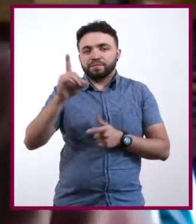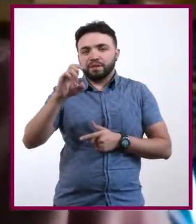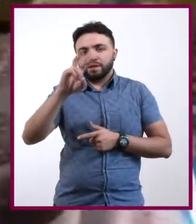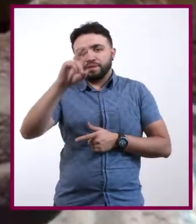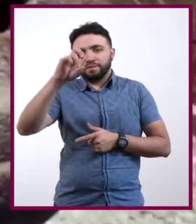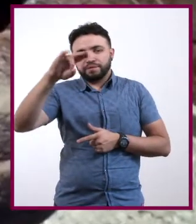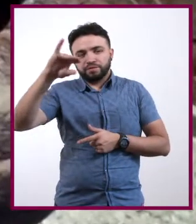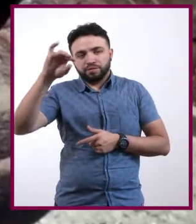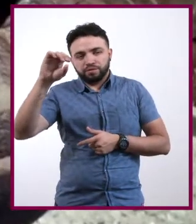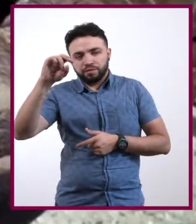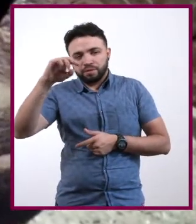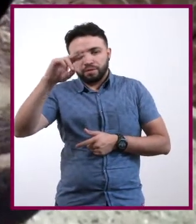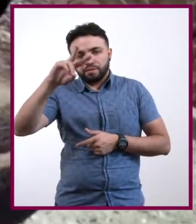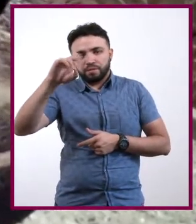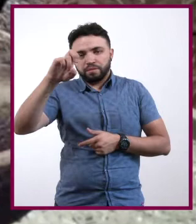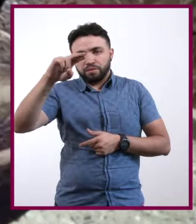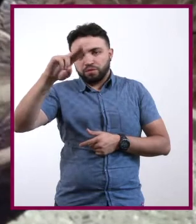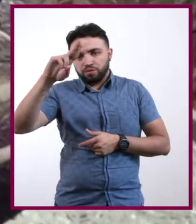también